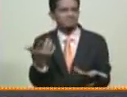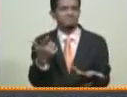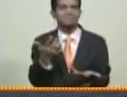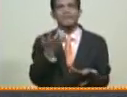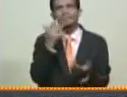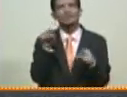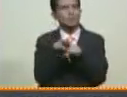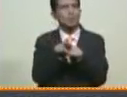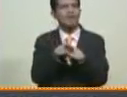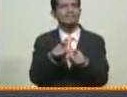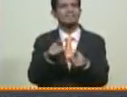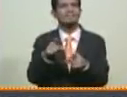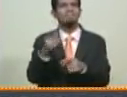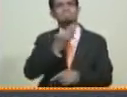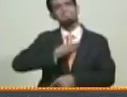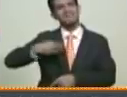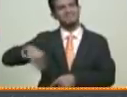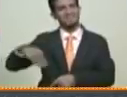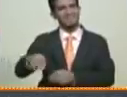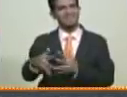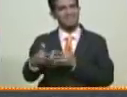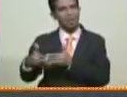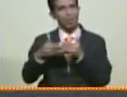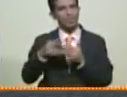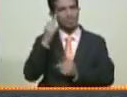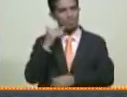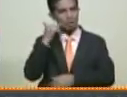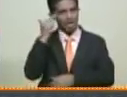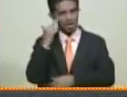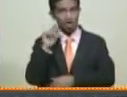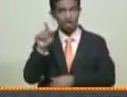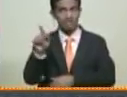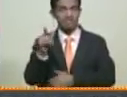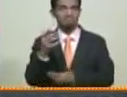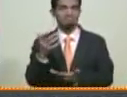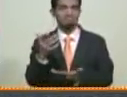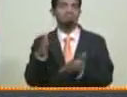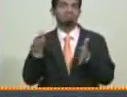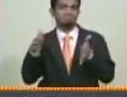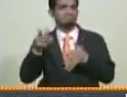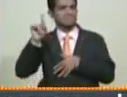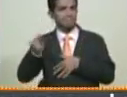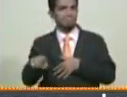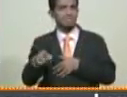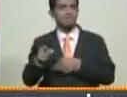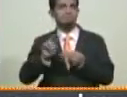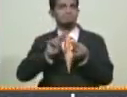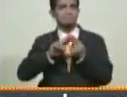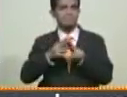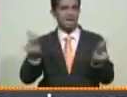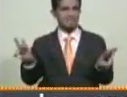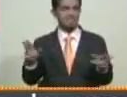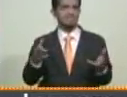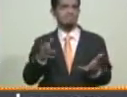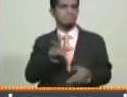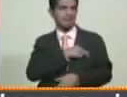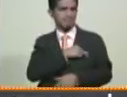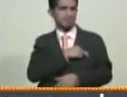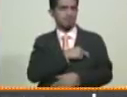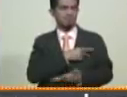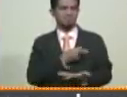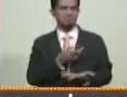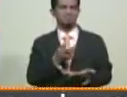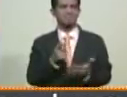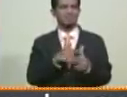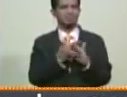pues, Premio Nobel de la Paz. ¿Y cuántos países mandó a bombardear? Premio Nobel de la Paz. Y quienes se han luchado por la paz de los